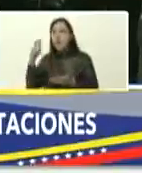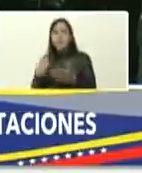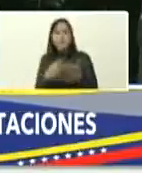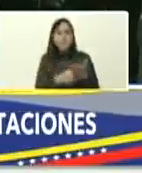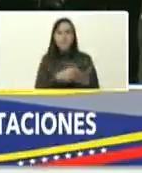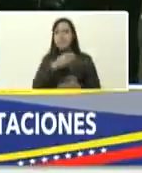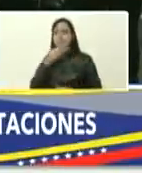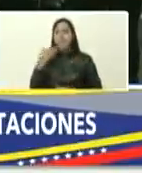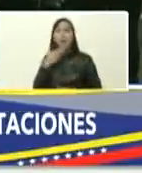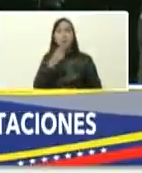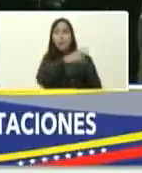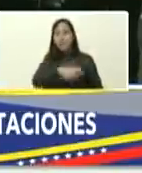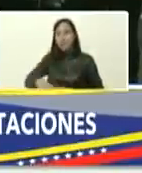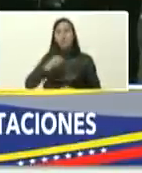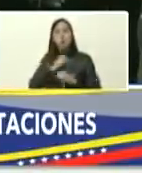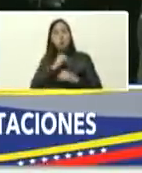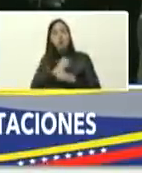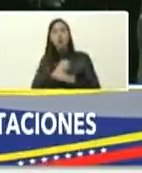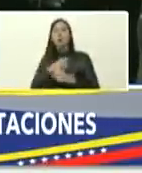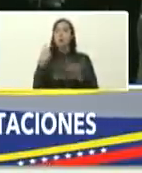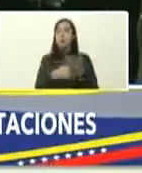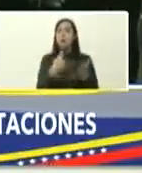mejores salarios a los trabajadores,